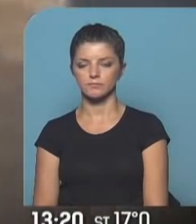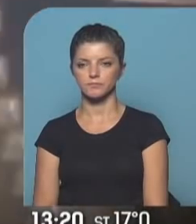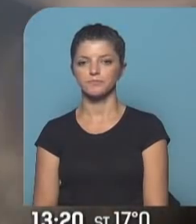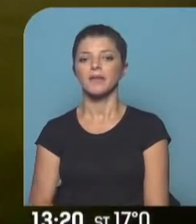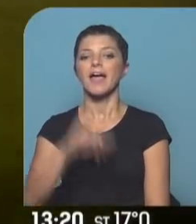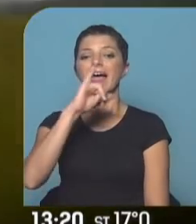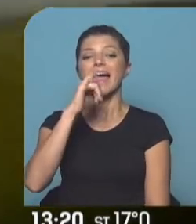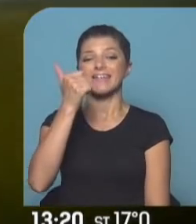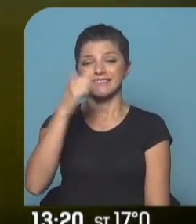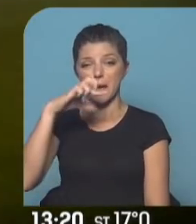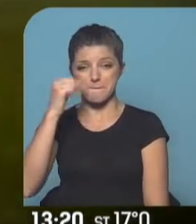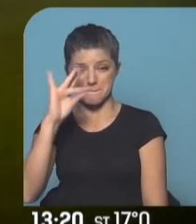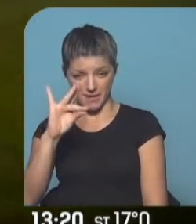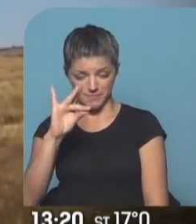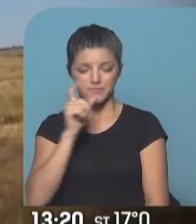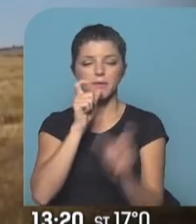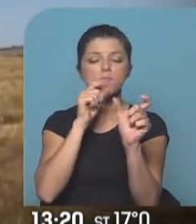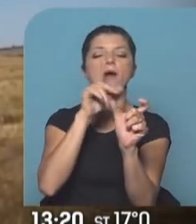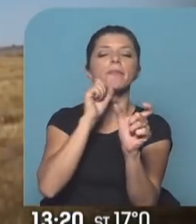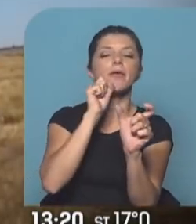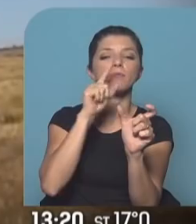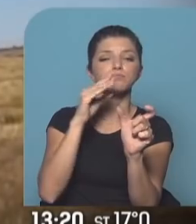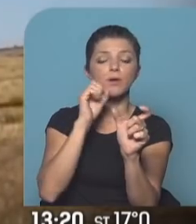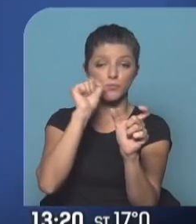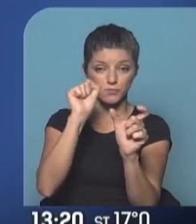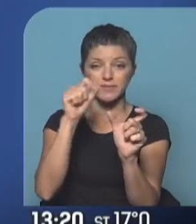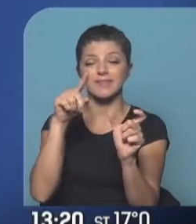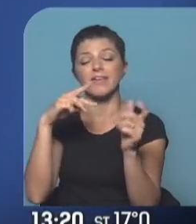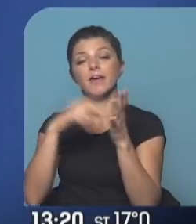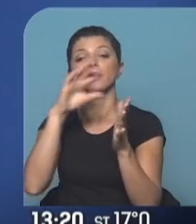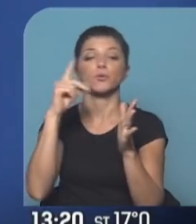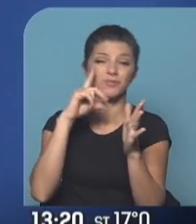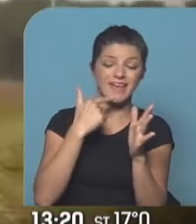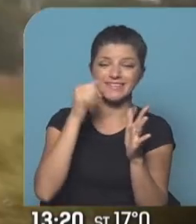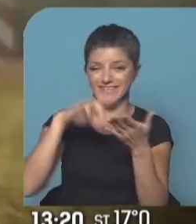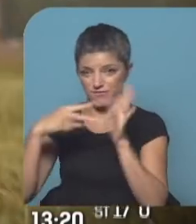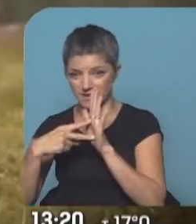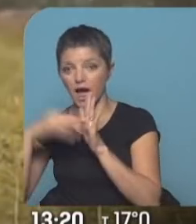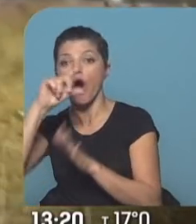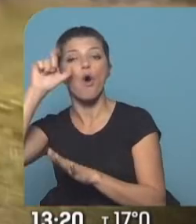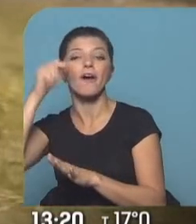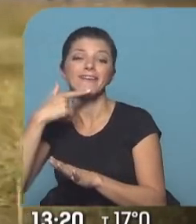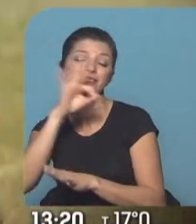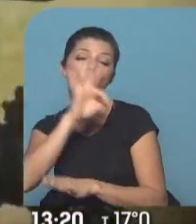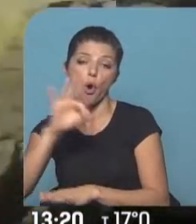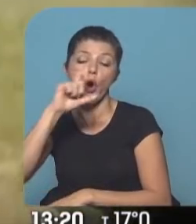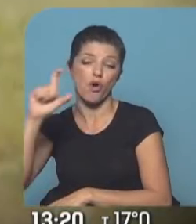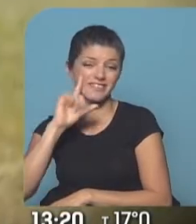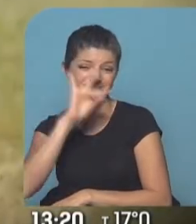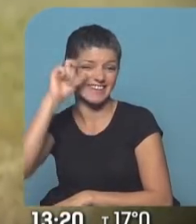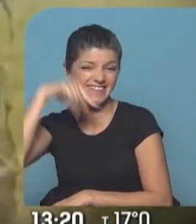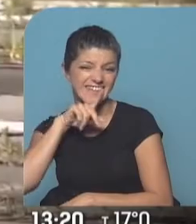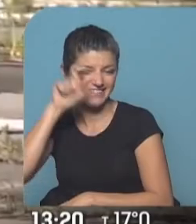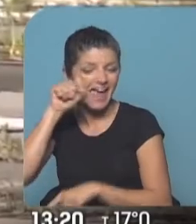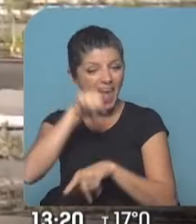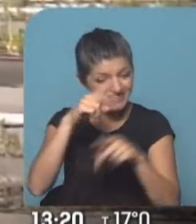Zapad, en ruso significa oeste, que también puede nombrarse como occidente. Así se llaman los ejercicios militares a gran escala que